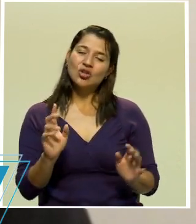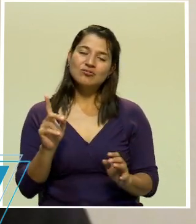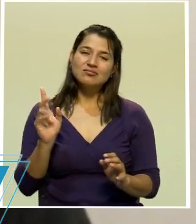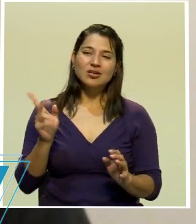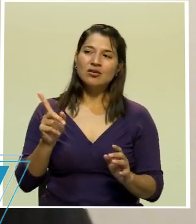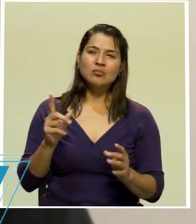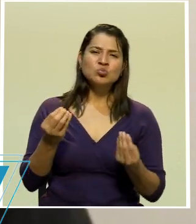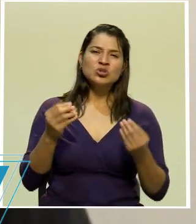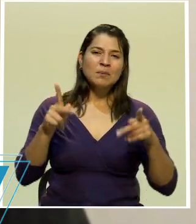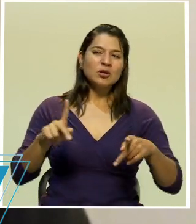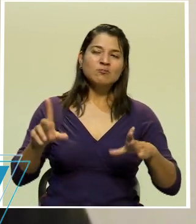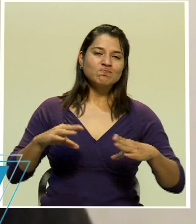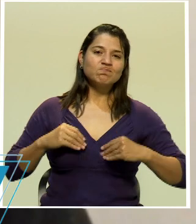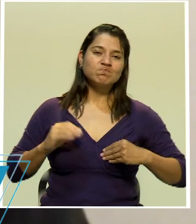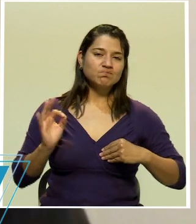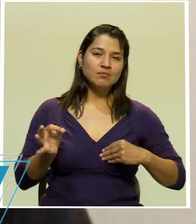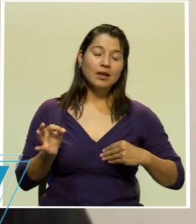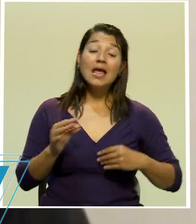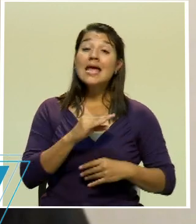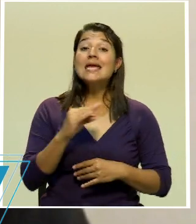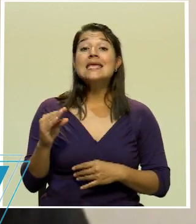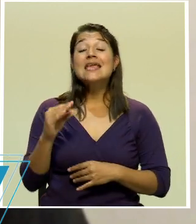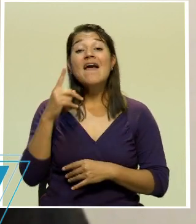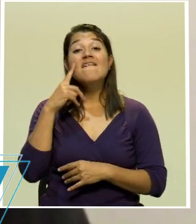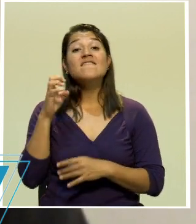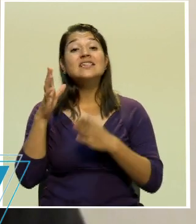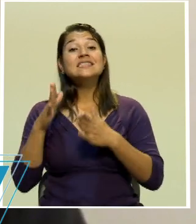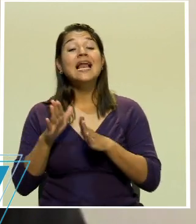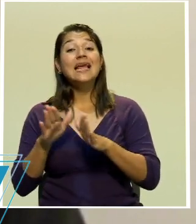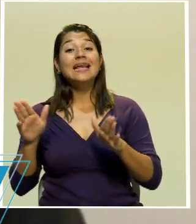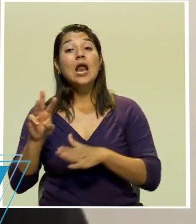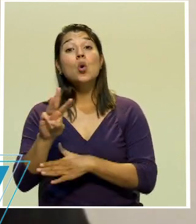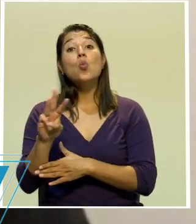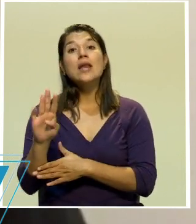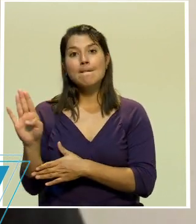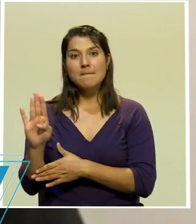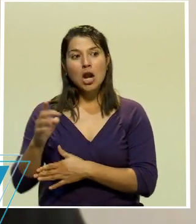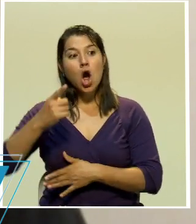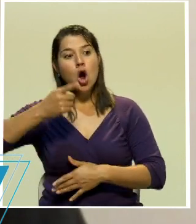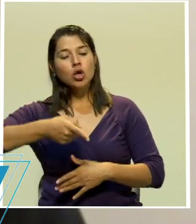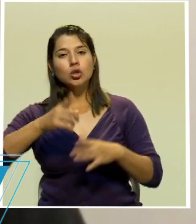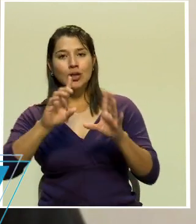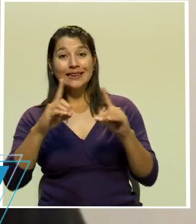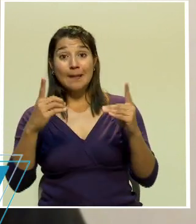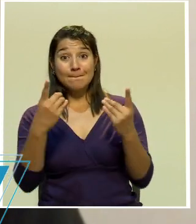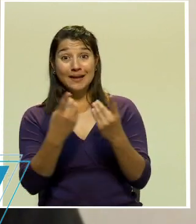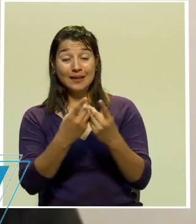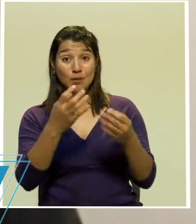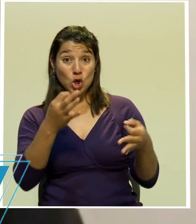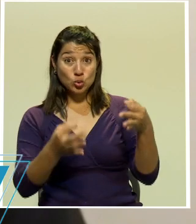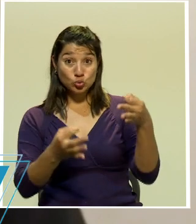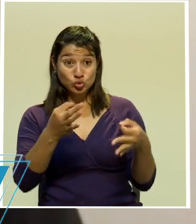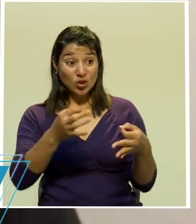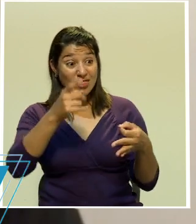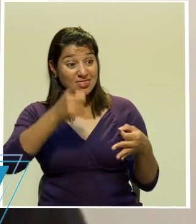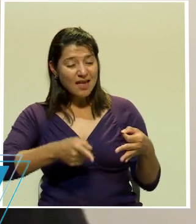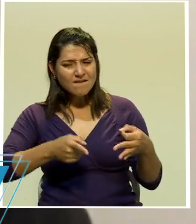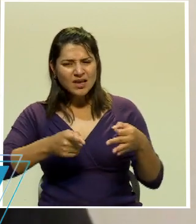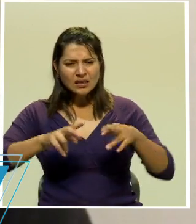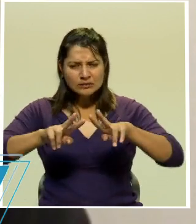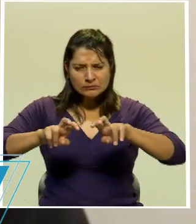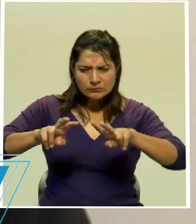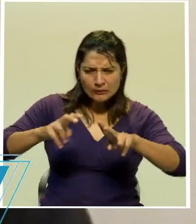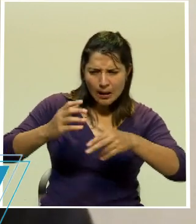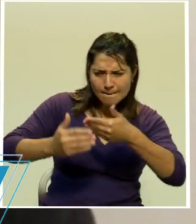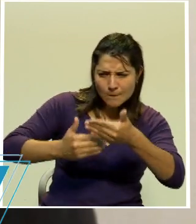bien tomado. Y como dice usted, el fiscal general William Barr ordenó al Departamento de Justicia estudiar anomalías